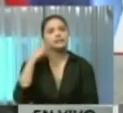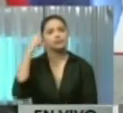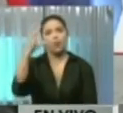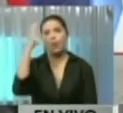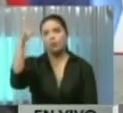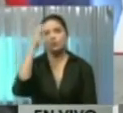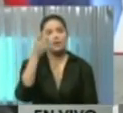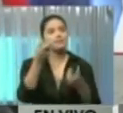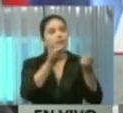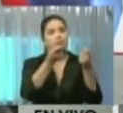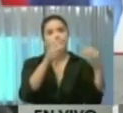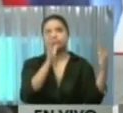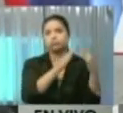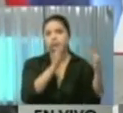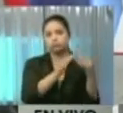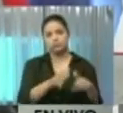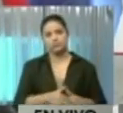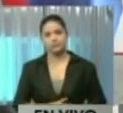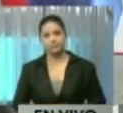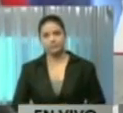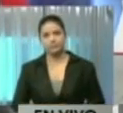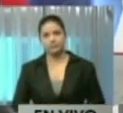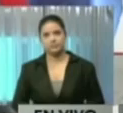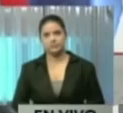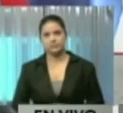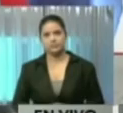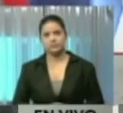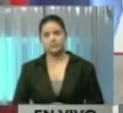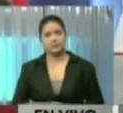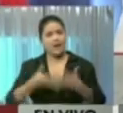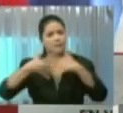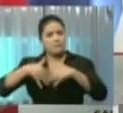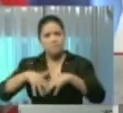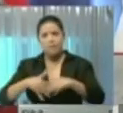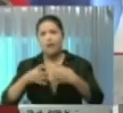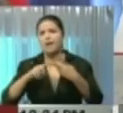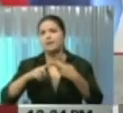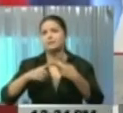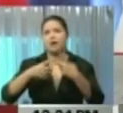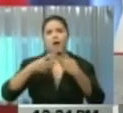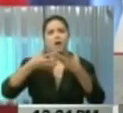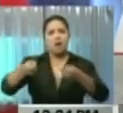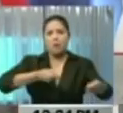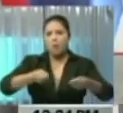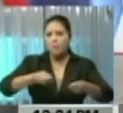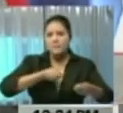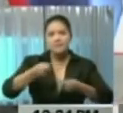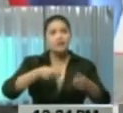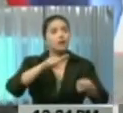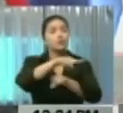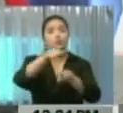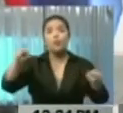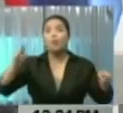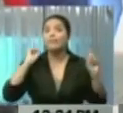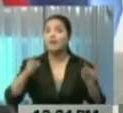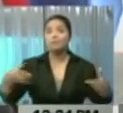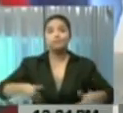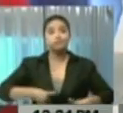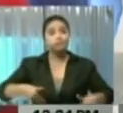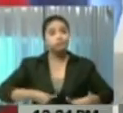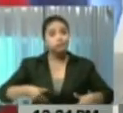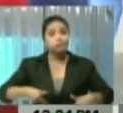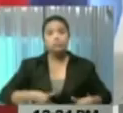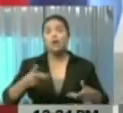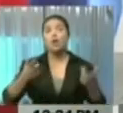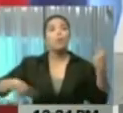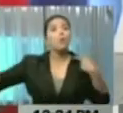ahorro eléctrico respectivo que hagamos, los grandes consumidores también, las fábricas también. Todos tenemos que hacer el esfuerzo necesario